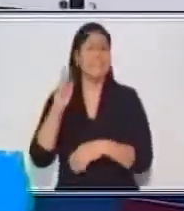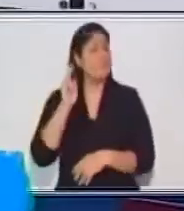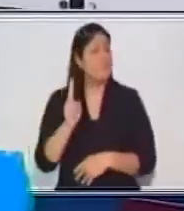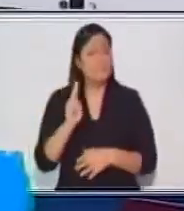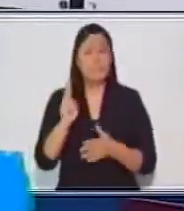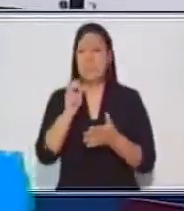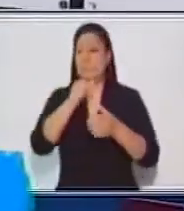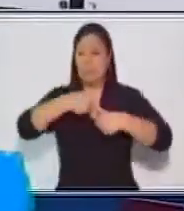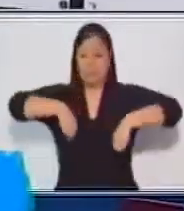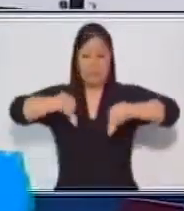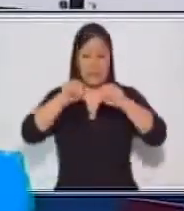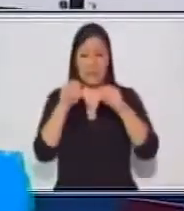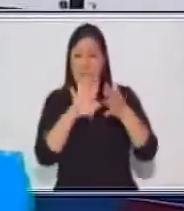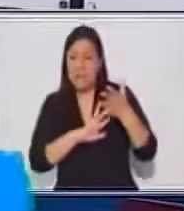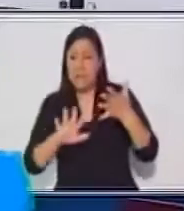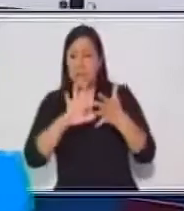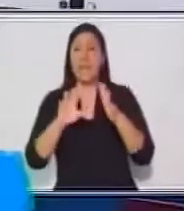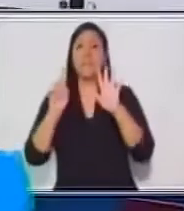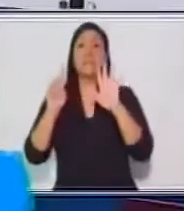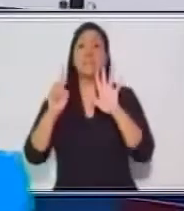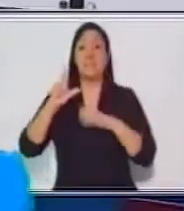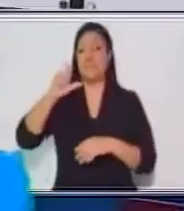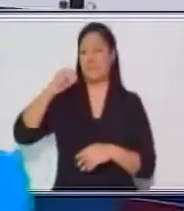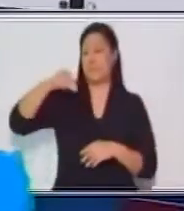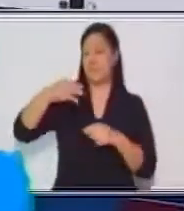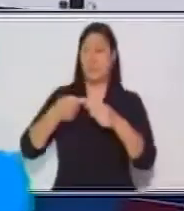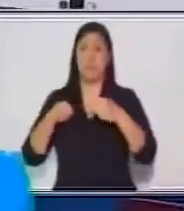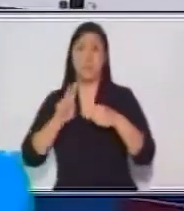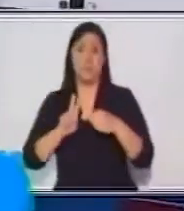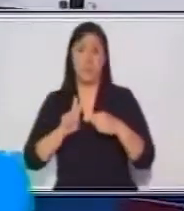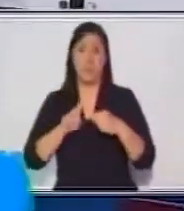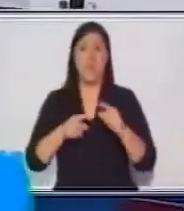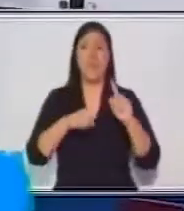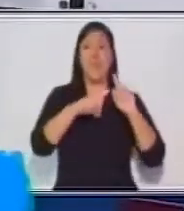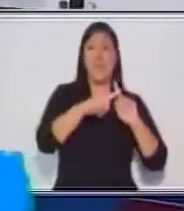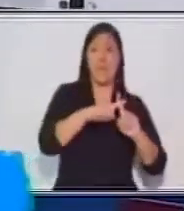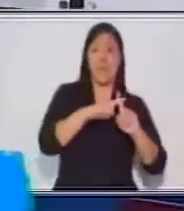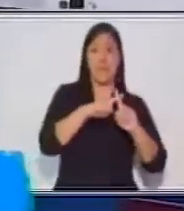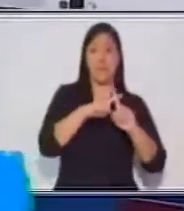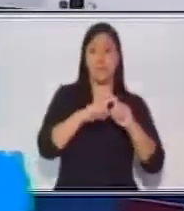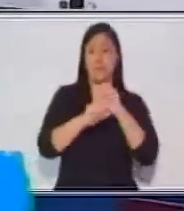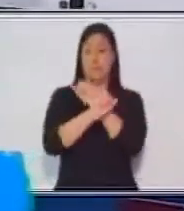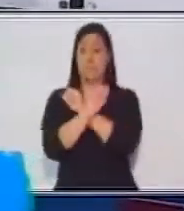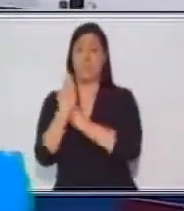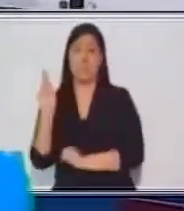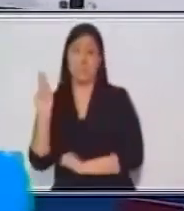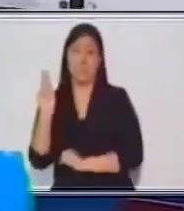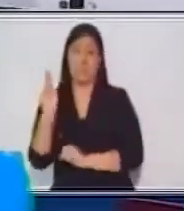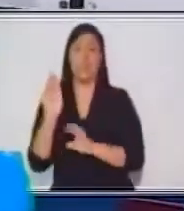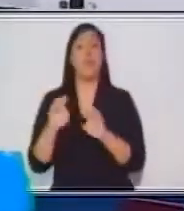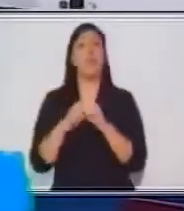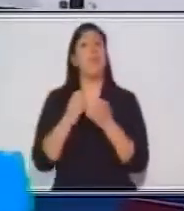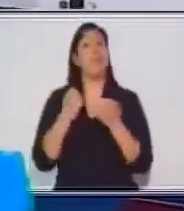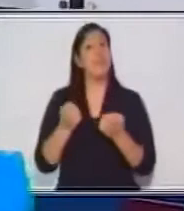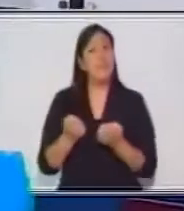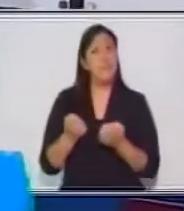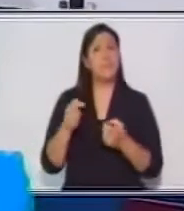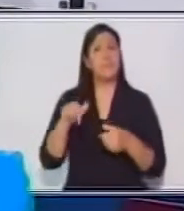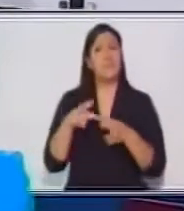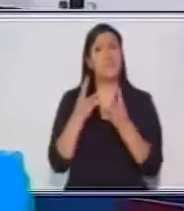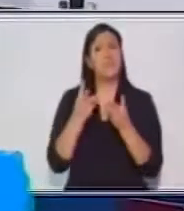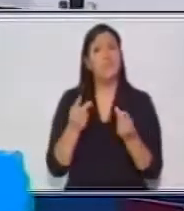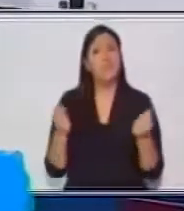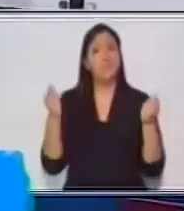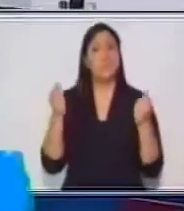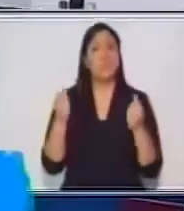a 6 centímetros cuadrados, X por Y. Entonces, vamos a despejar el valor de